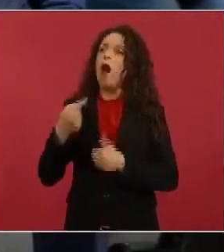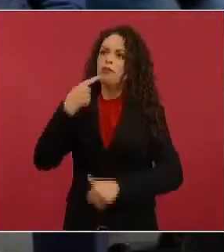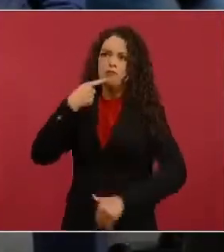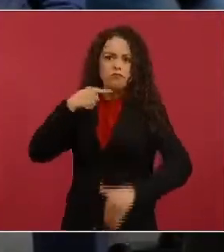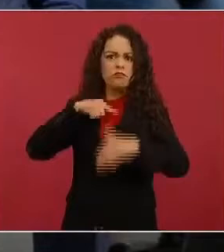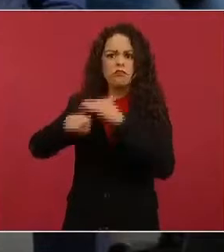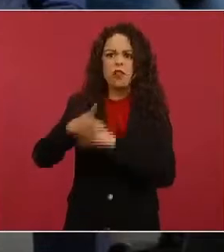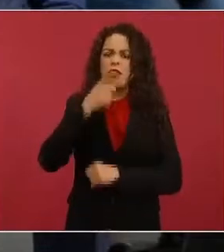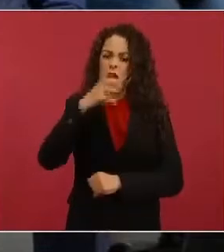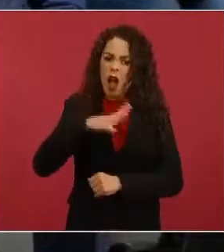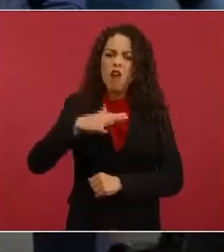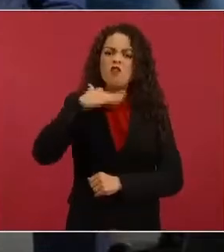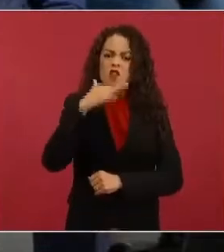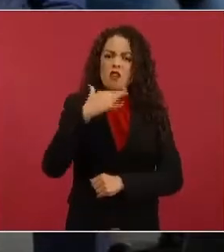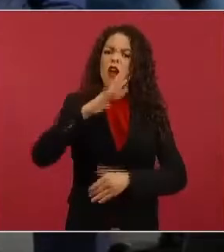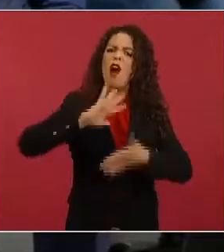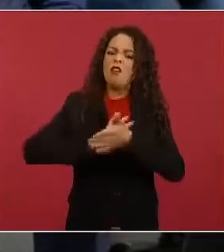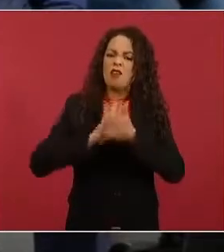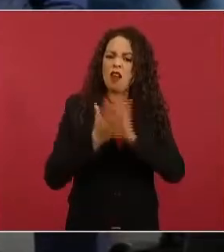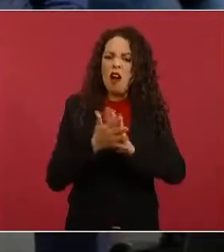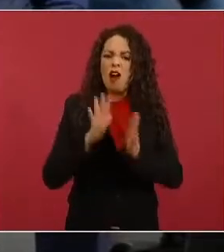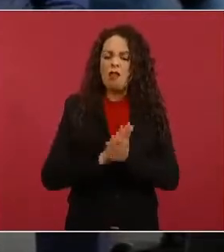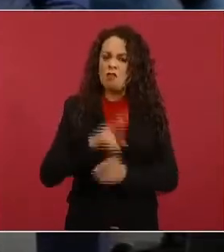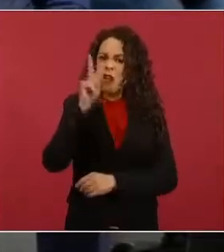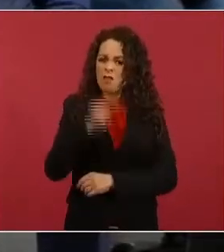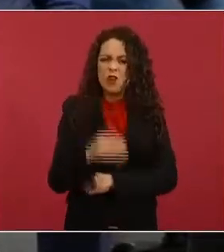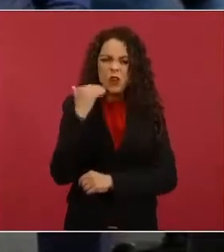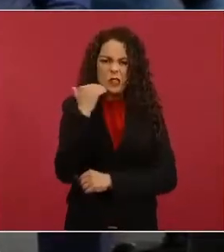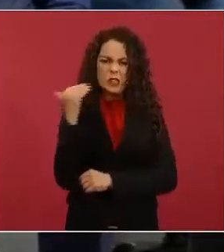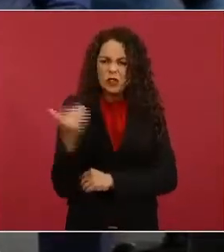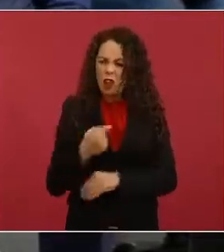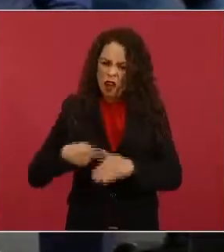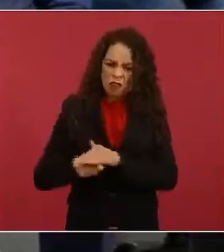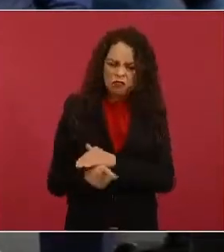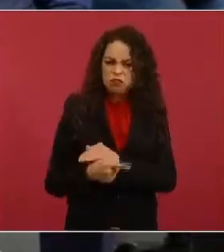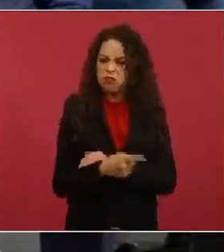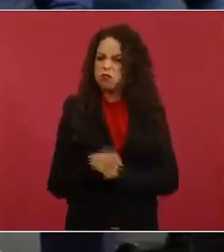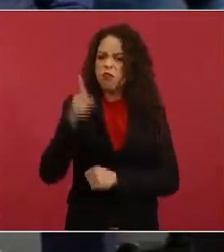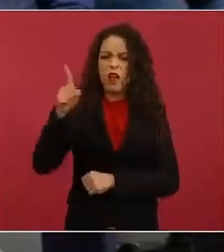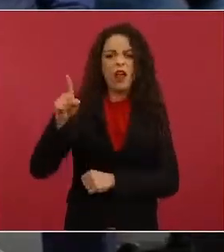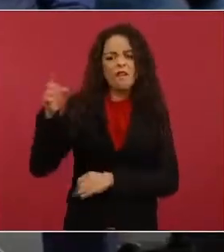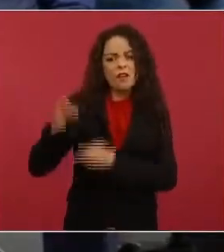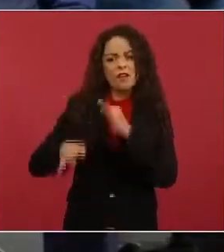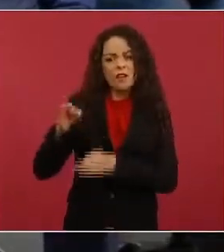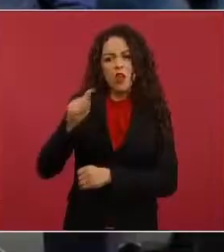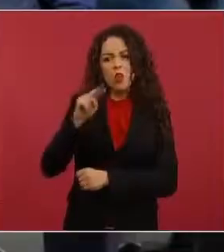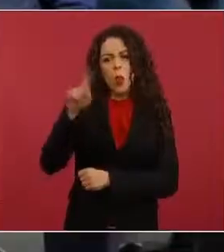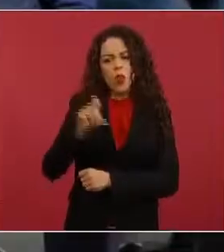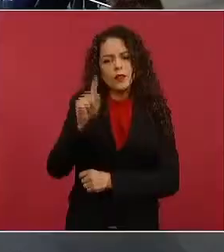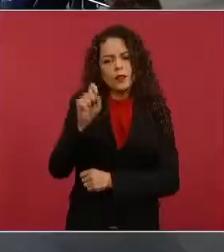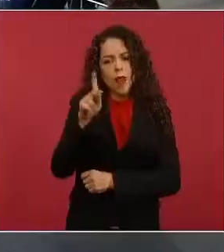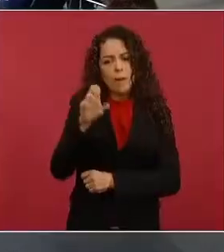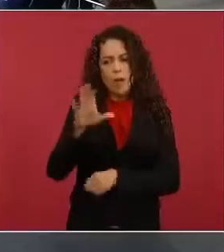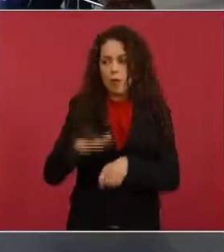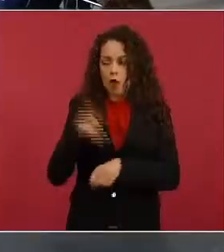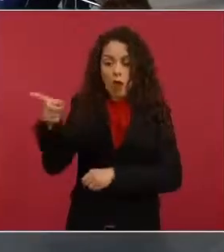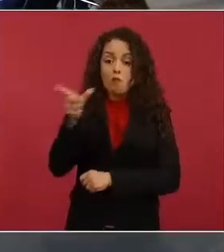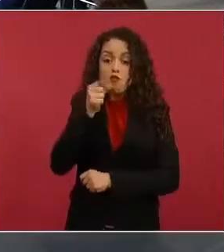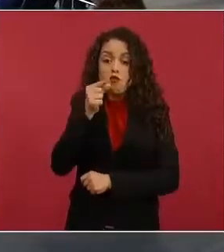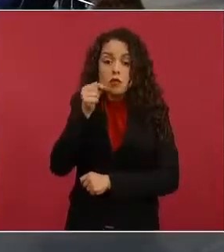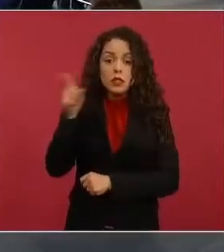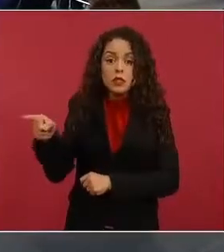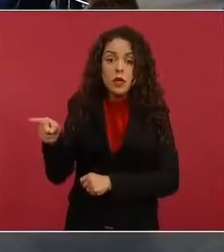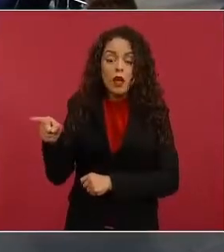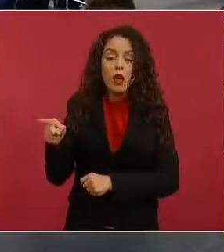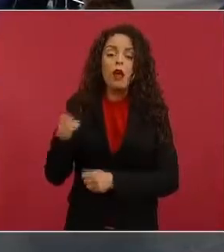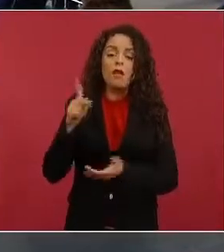y encubrimiento e irregularidades en el caso por parte de la Fiscalía de Tuxtepec. Pues este policía obviamente cambió